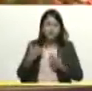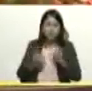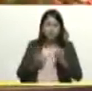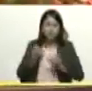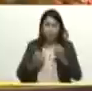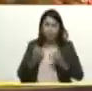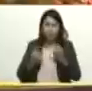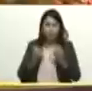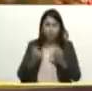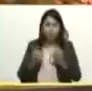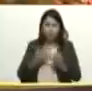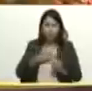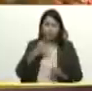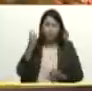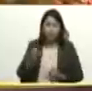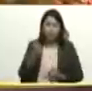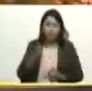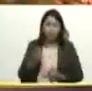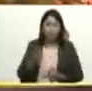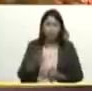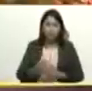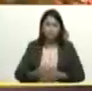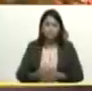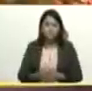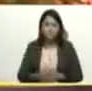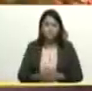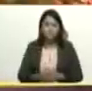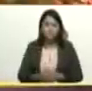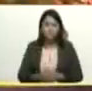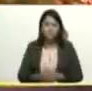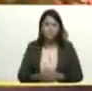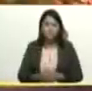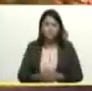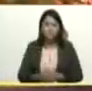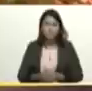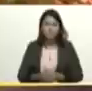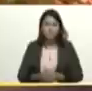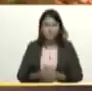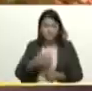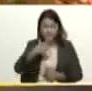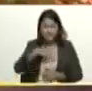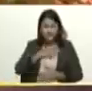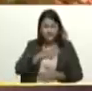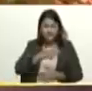es un frente doloroso a veces, es un frente que lo indigna a uno,